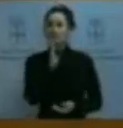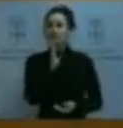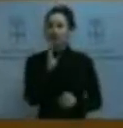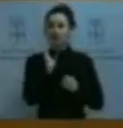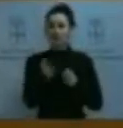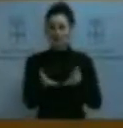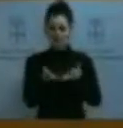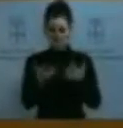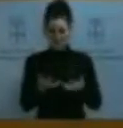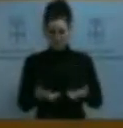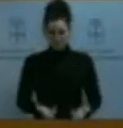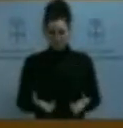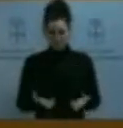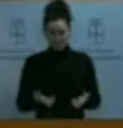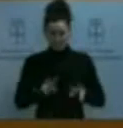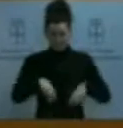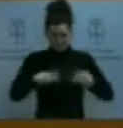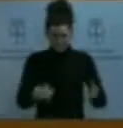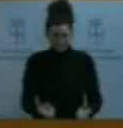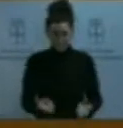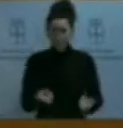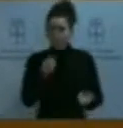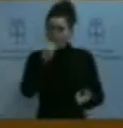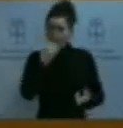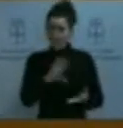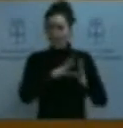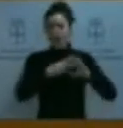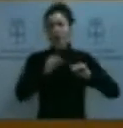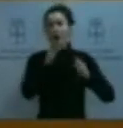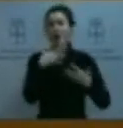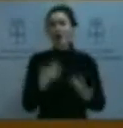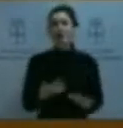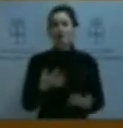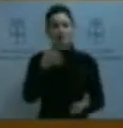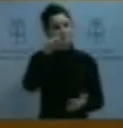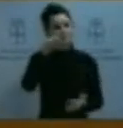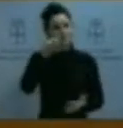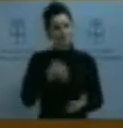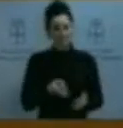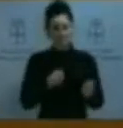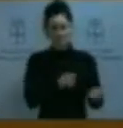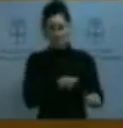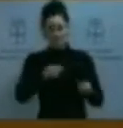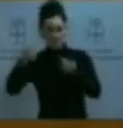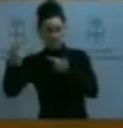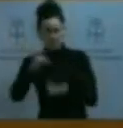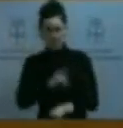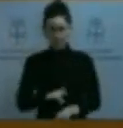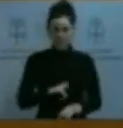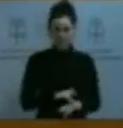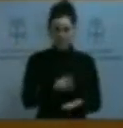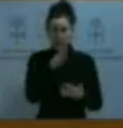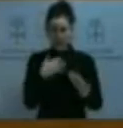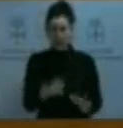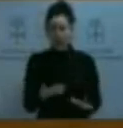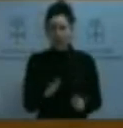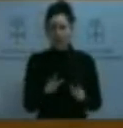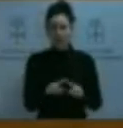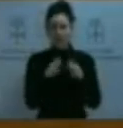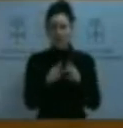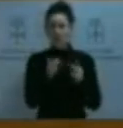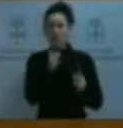un texto adaptado a la realidad de la inmigración, a la realidad de nuestra sociedad y, sobre todo, también a otra cosa, a